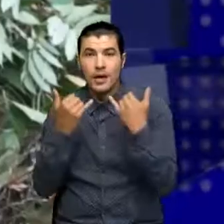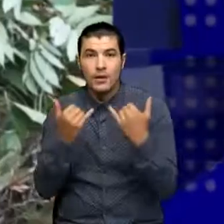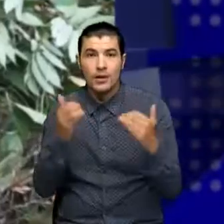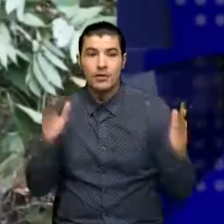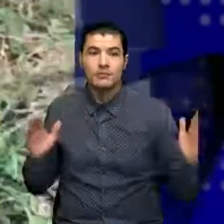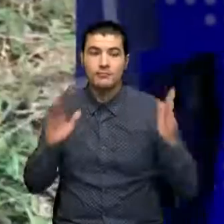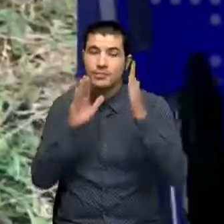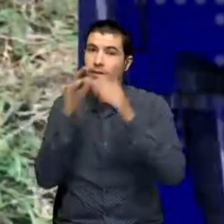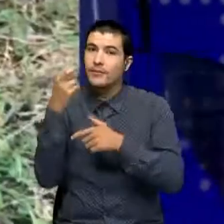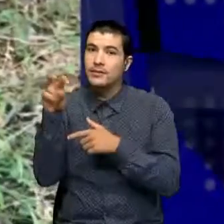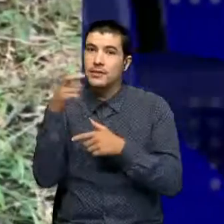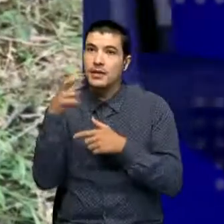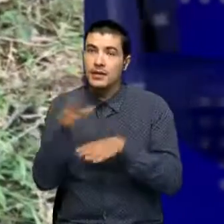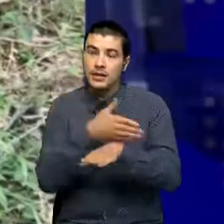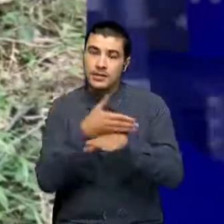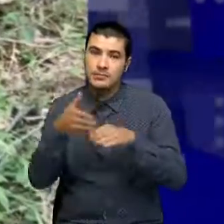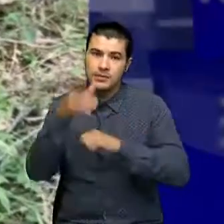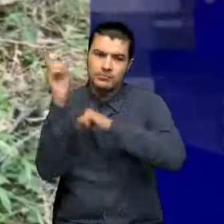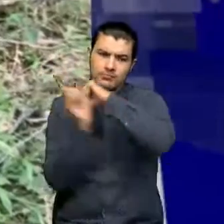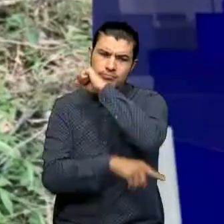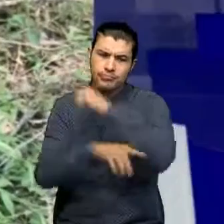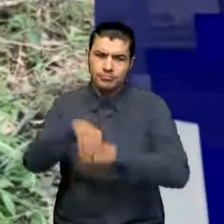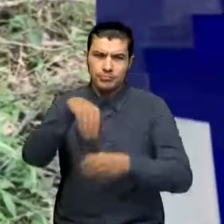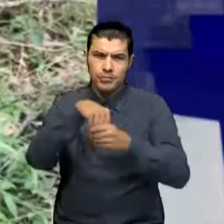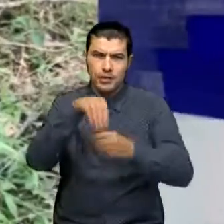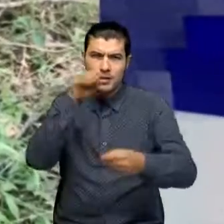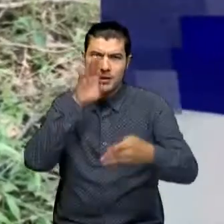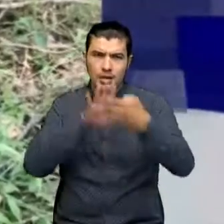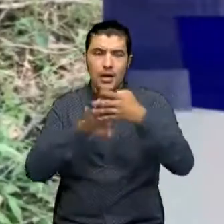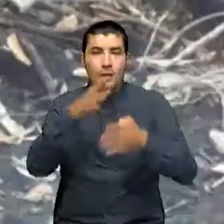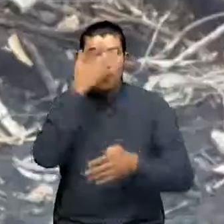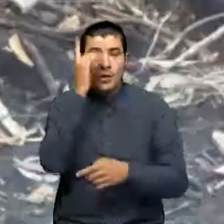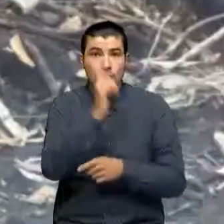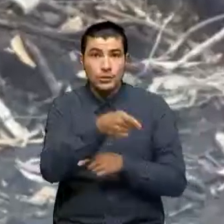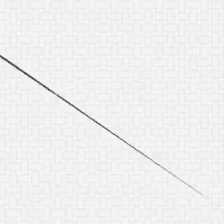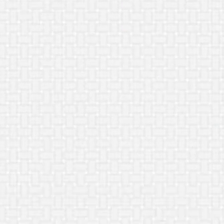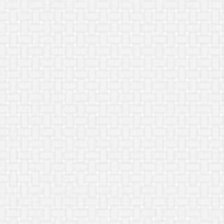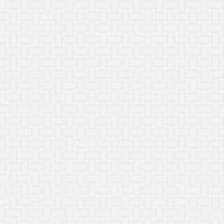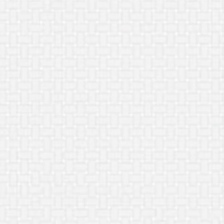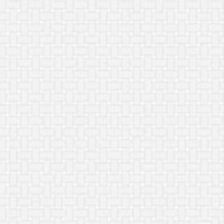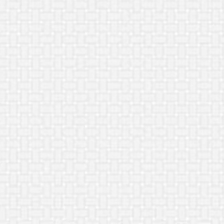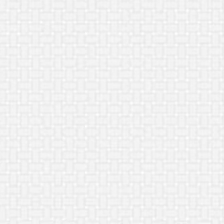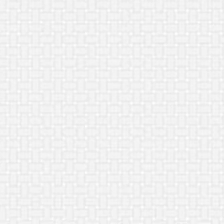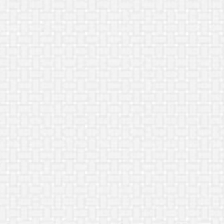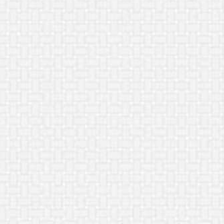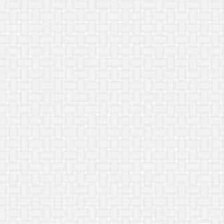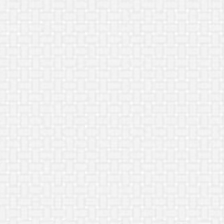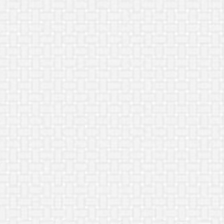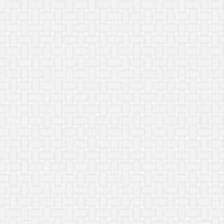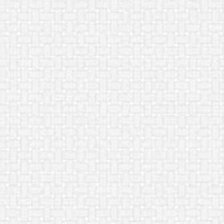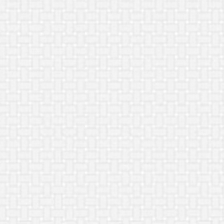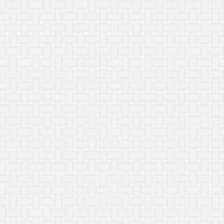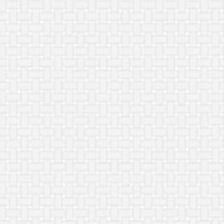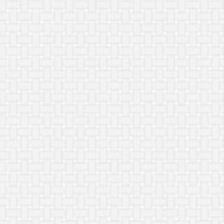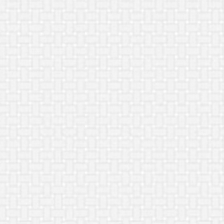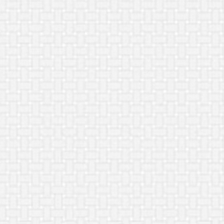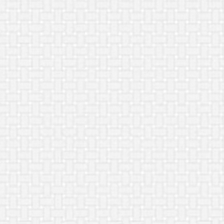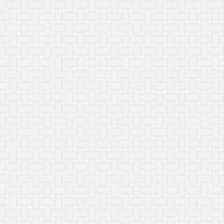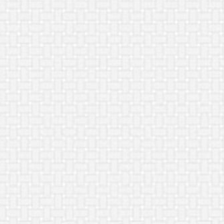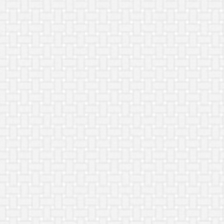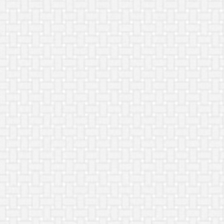las autoridades y serán judicializados por afectación a los recursos naturales. Canaltro.com